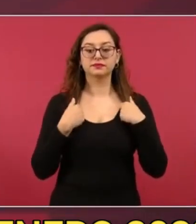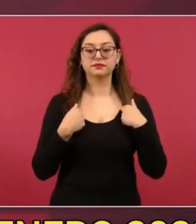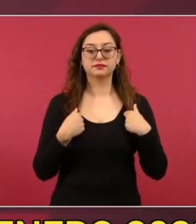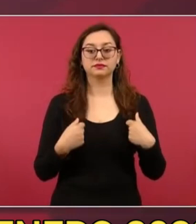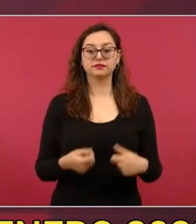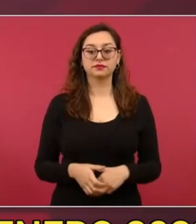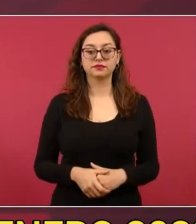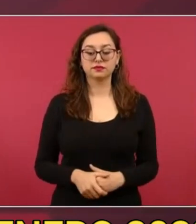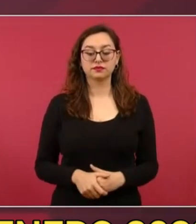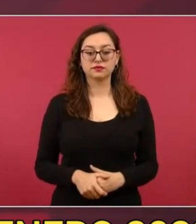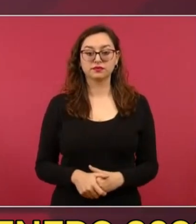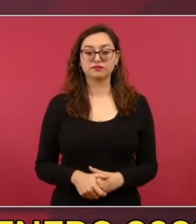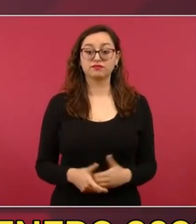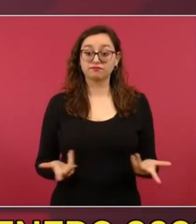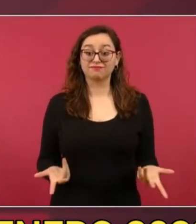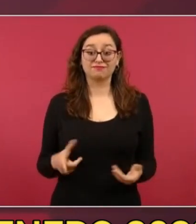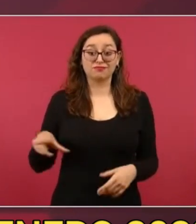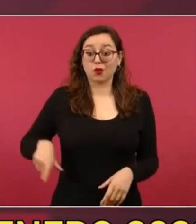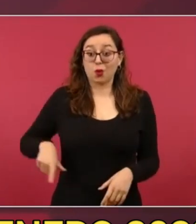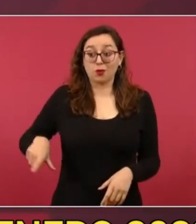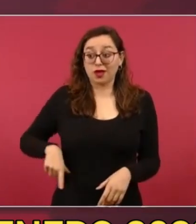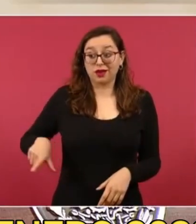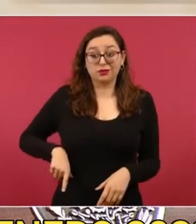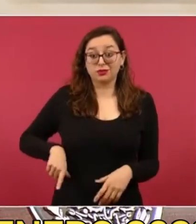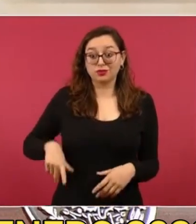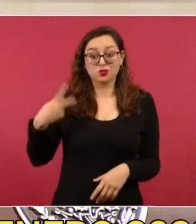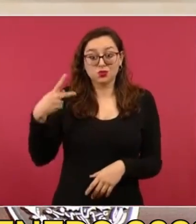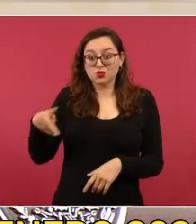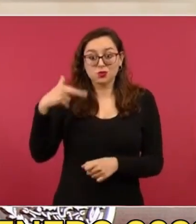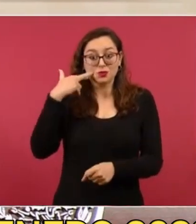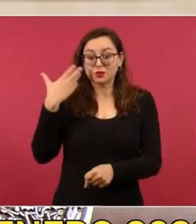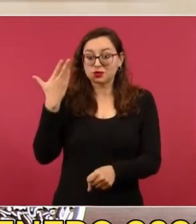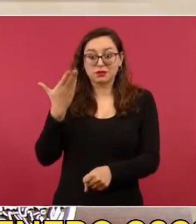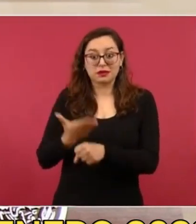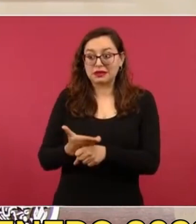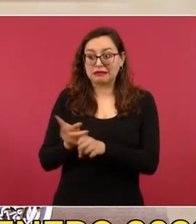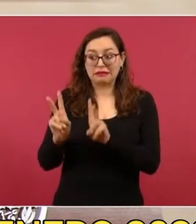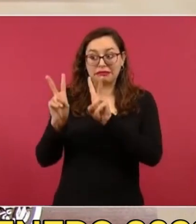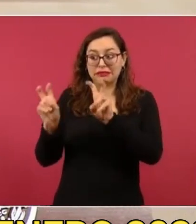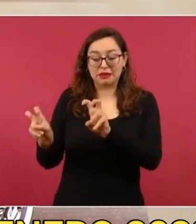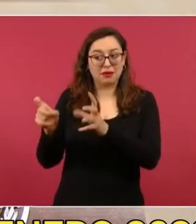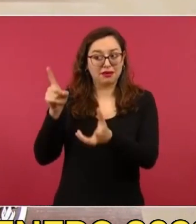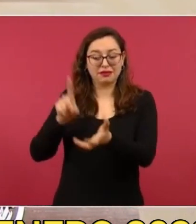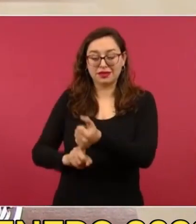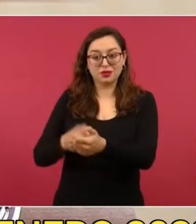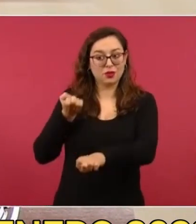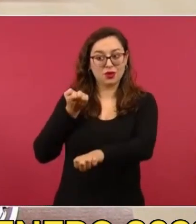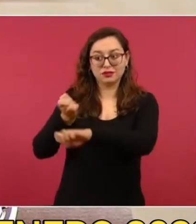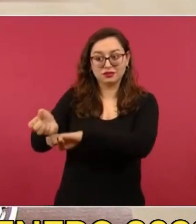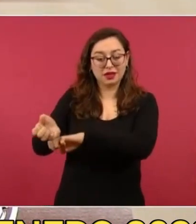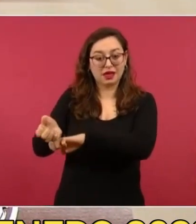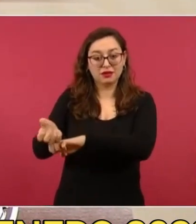asunto del gobierno del Estado, de la Secretaría del Trabajo o de la Junta